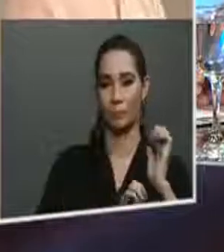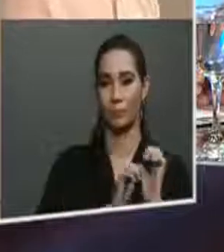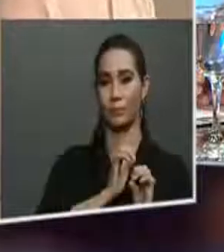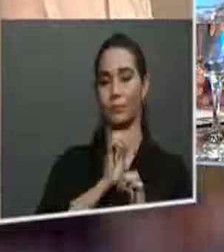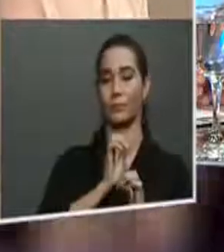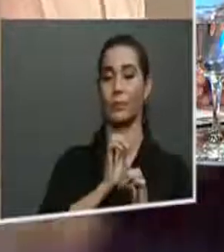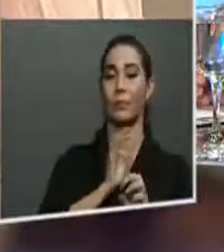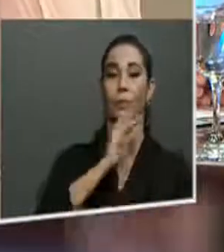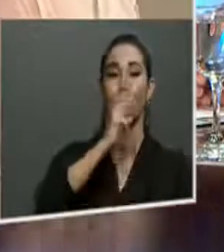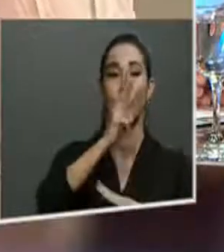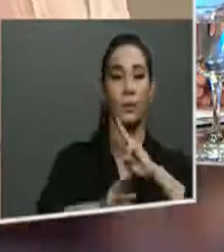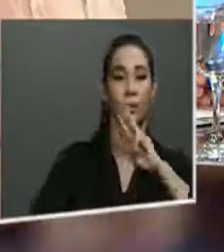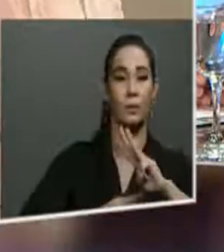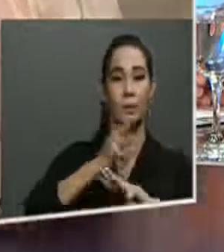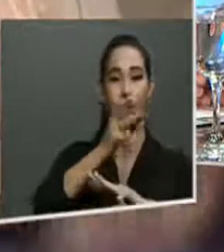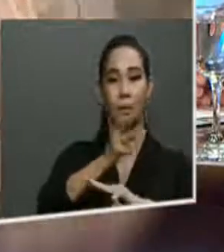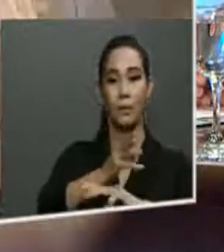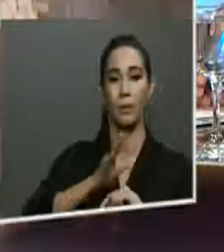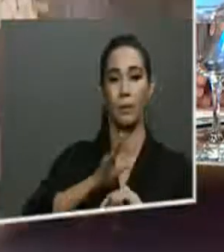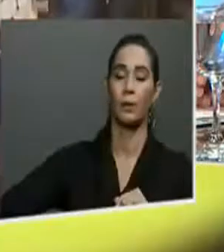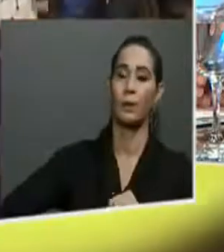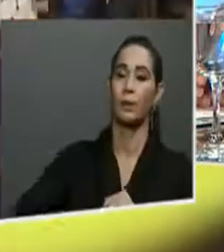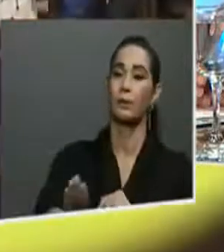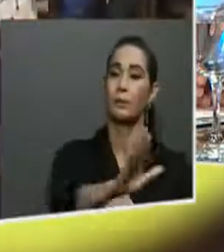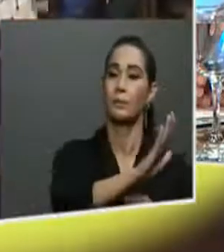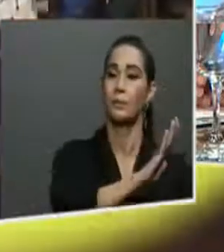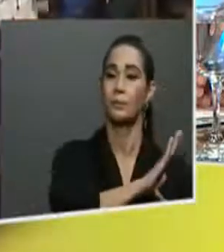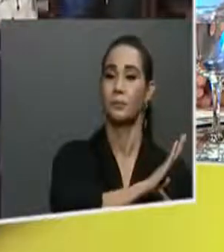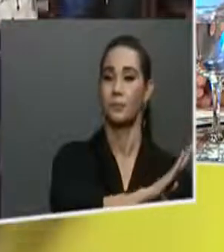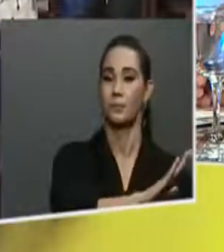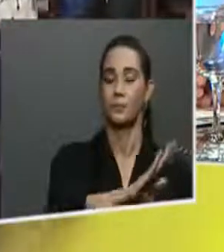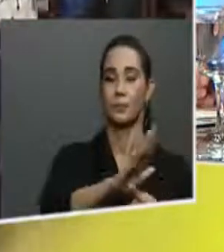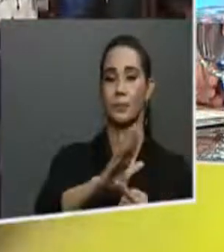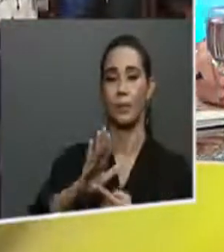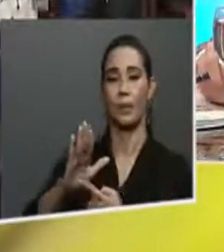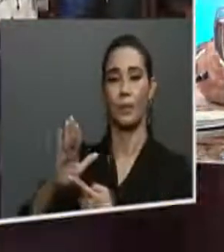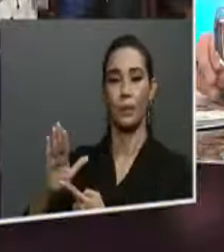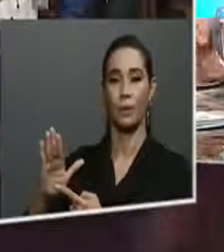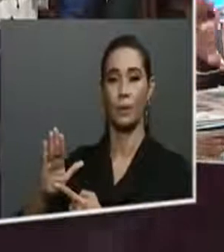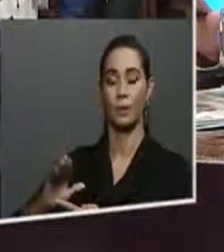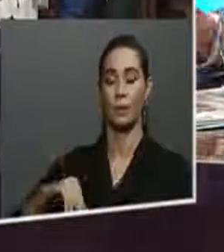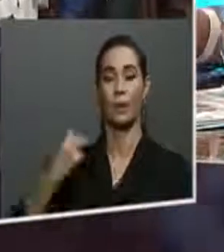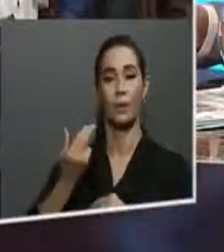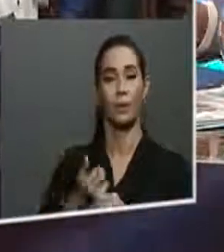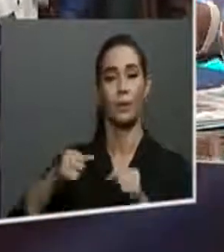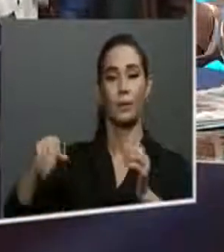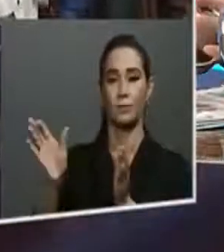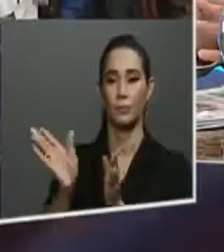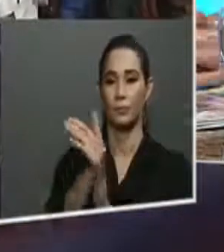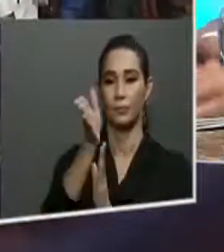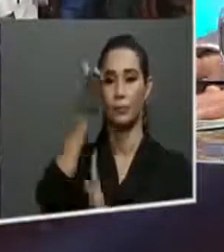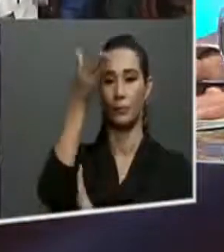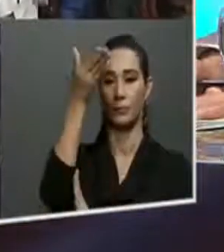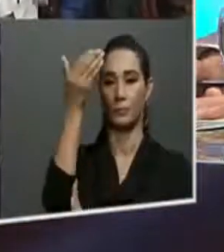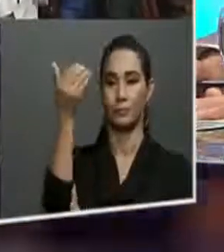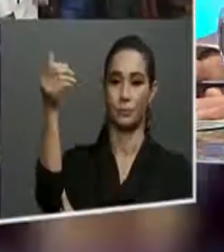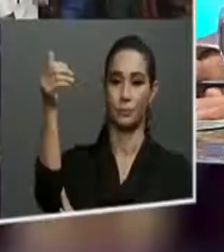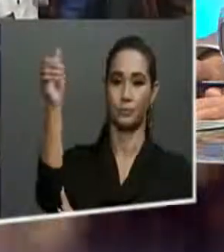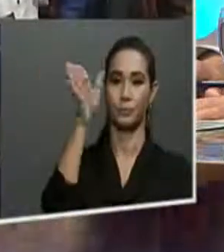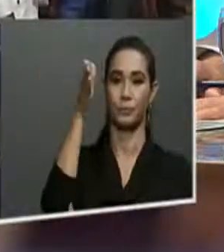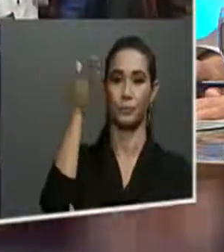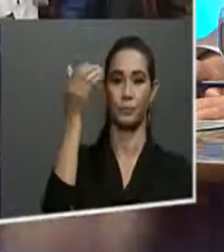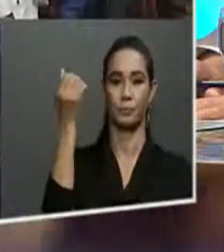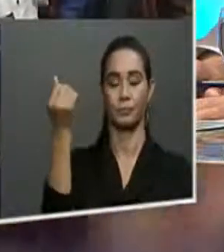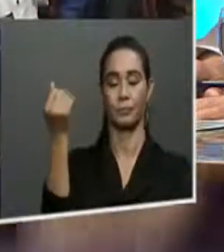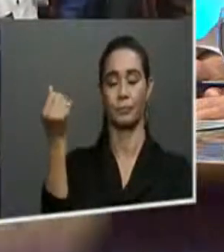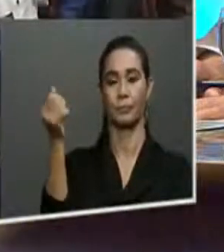un menú de 2000 otro menos de 3000 y así por el estilo gente que no